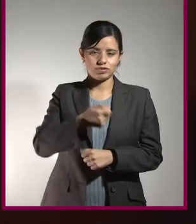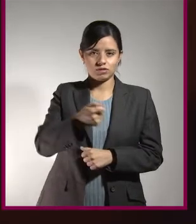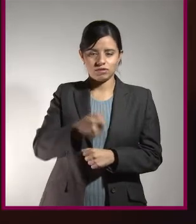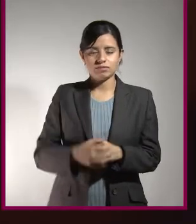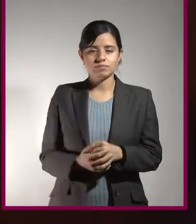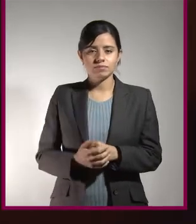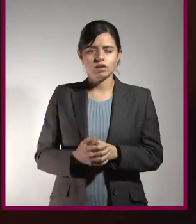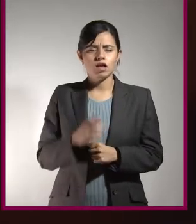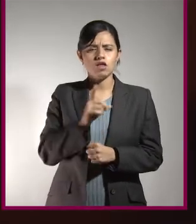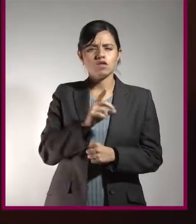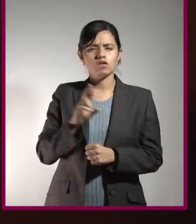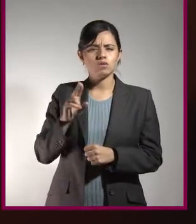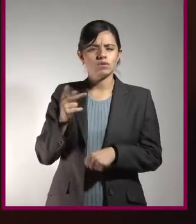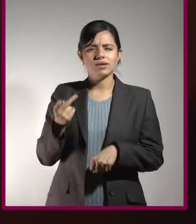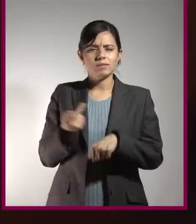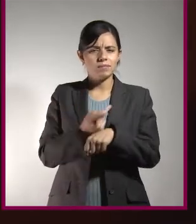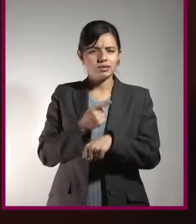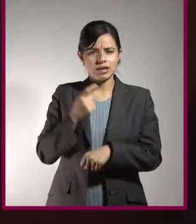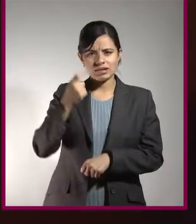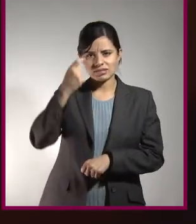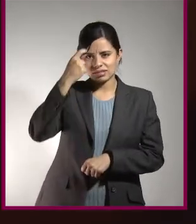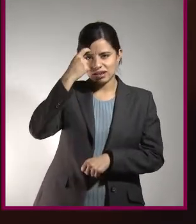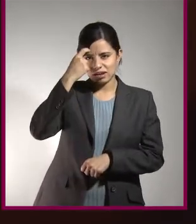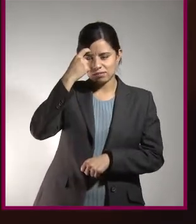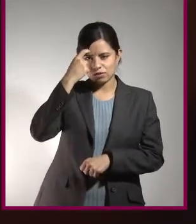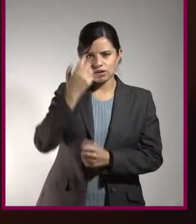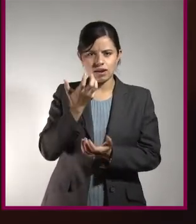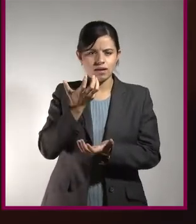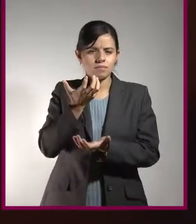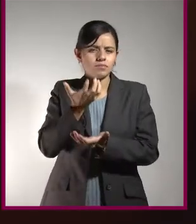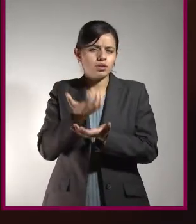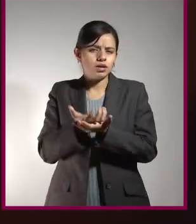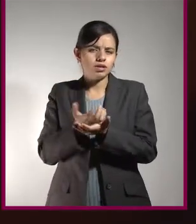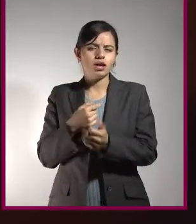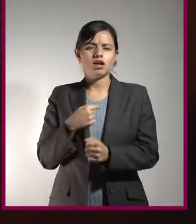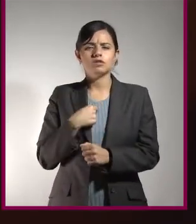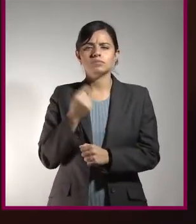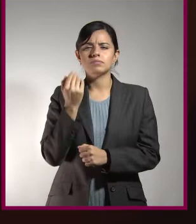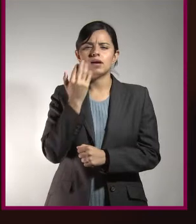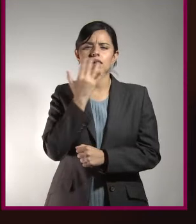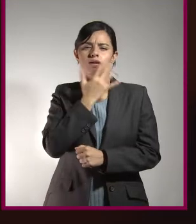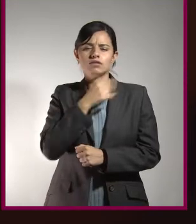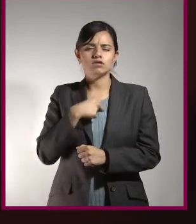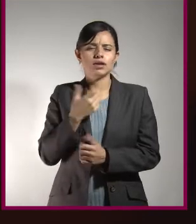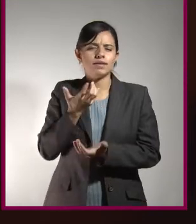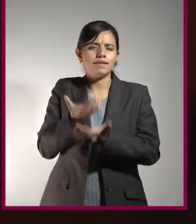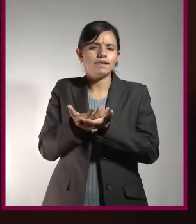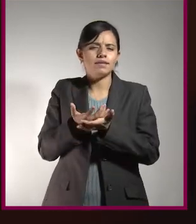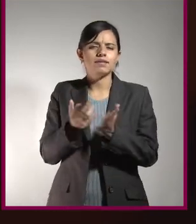Doctor, ¿qué pasa en el cerebro cuando hay un descanso activo, un rato de ocio?